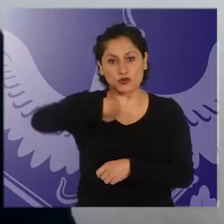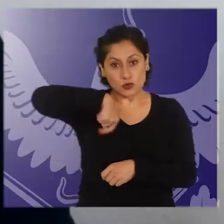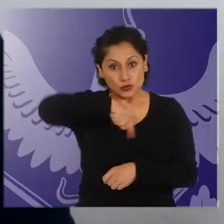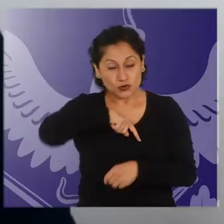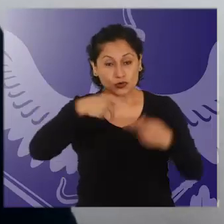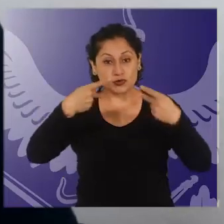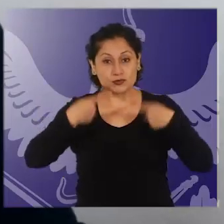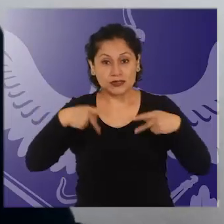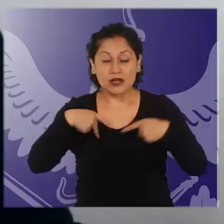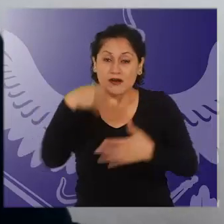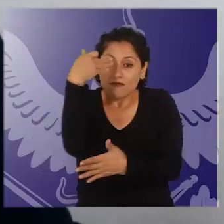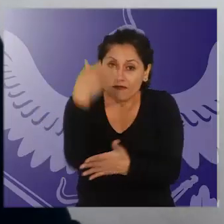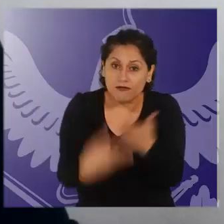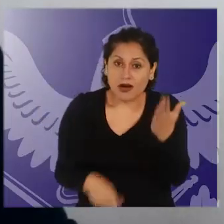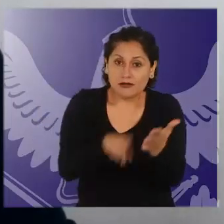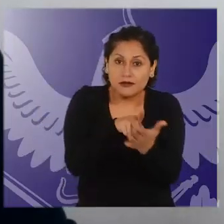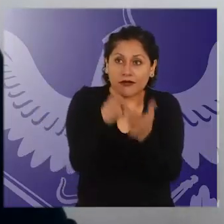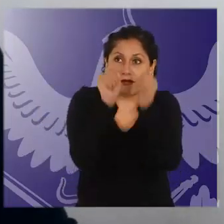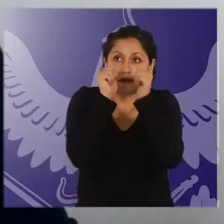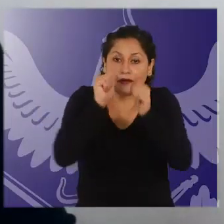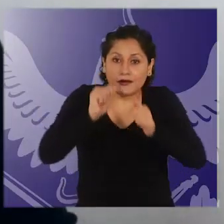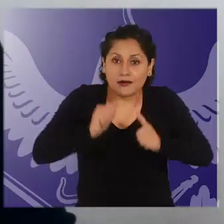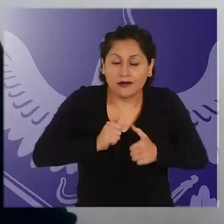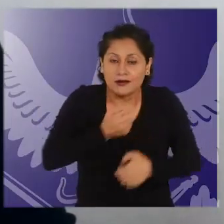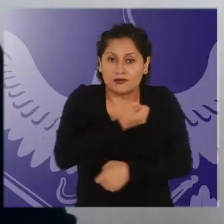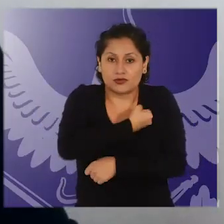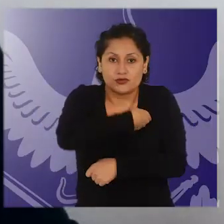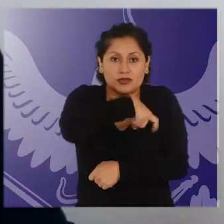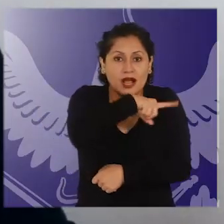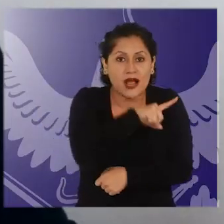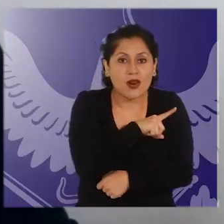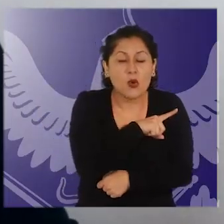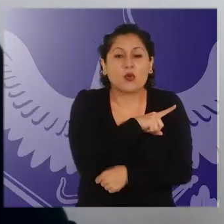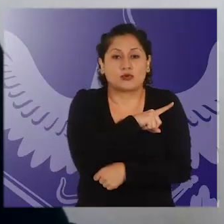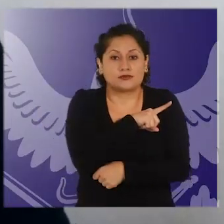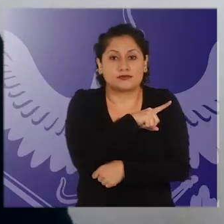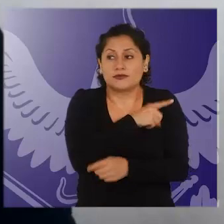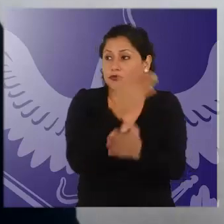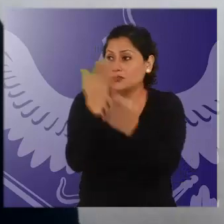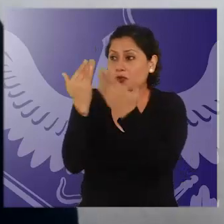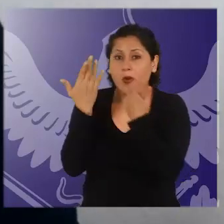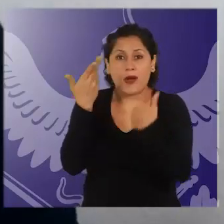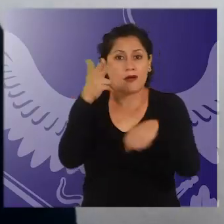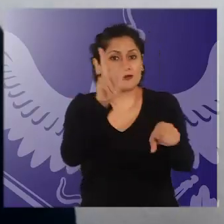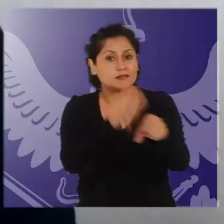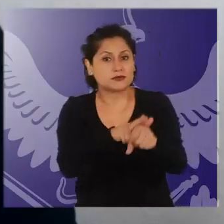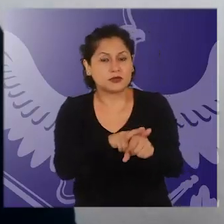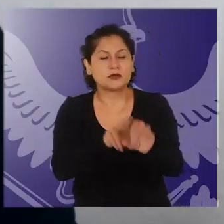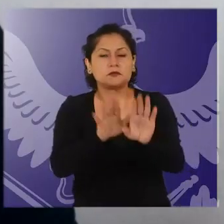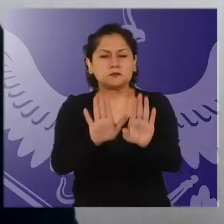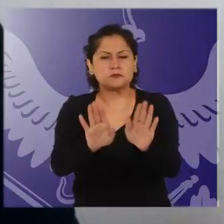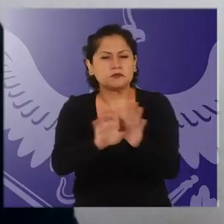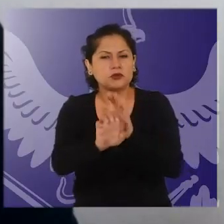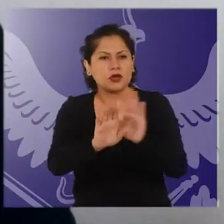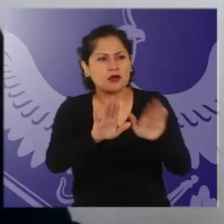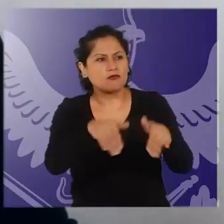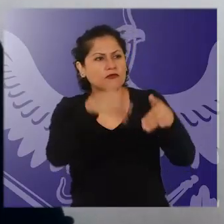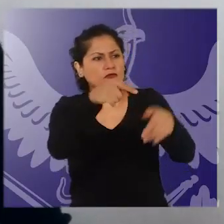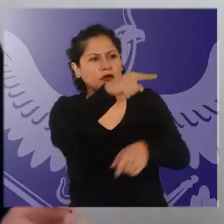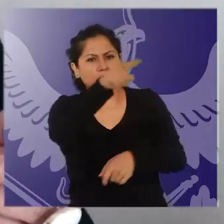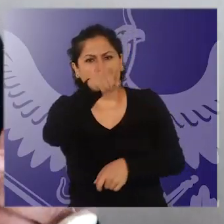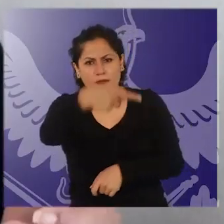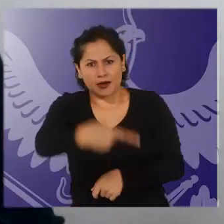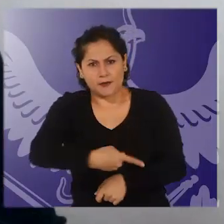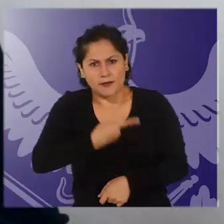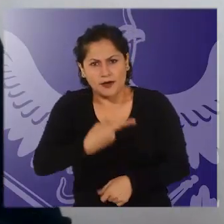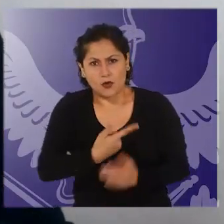plenos, no tenemos seguros médicos, no tenemos atención, ni siquiera existen las clínicas. Cuando me